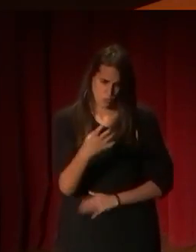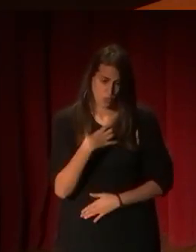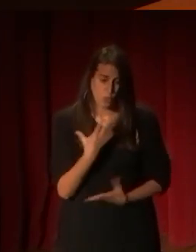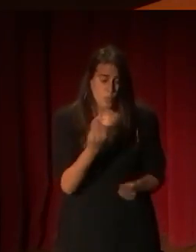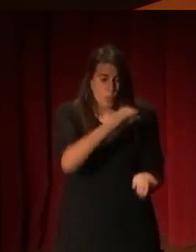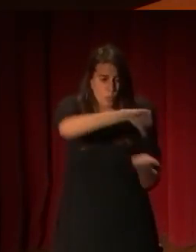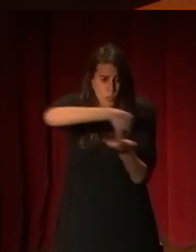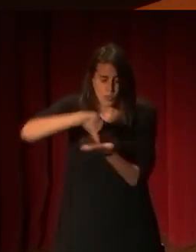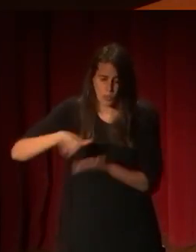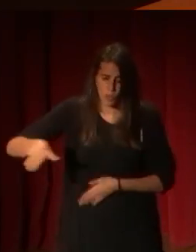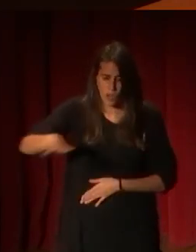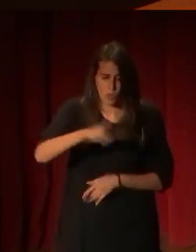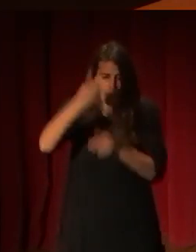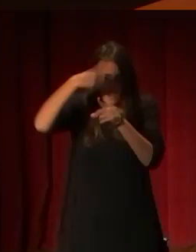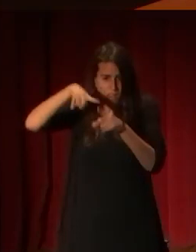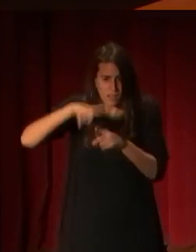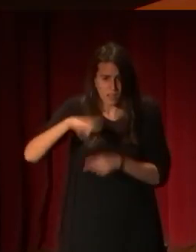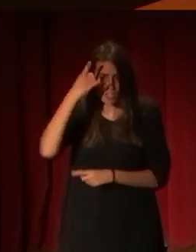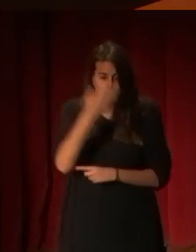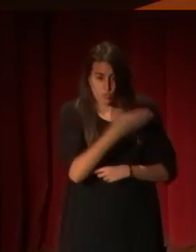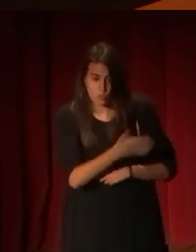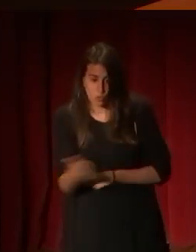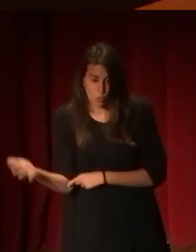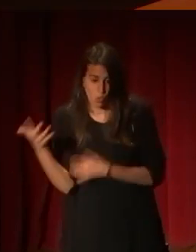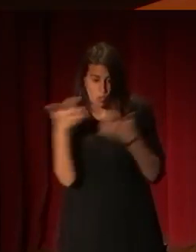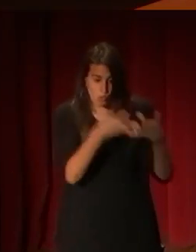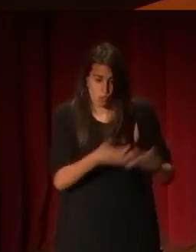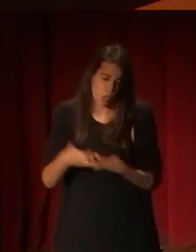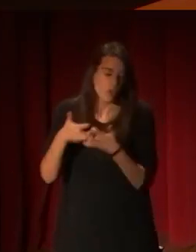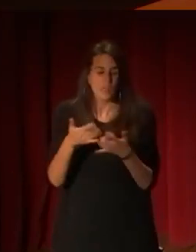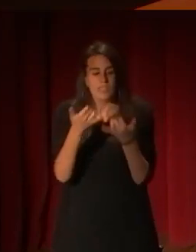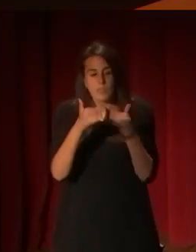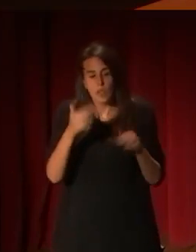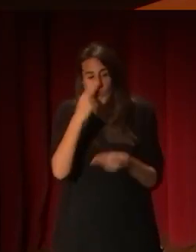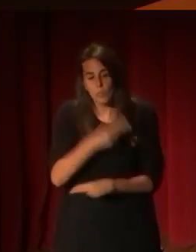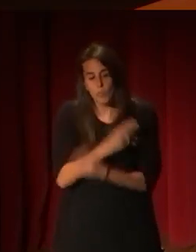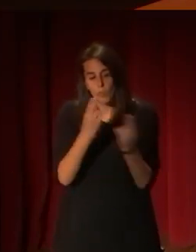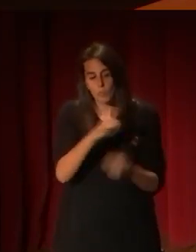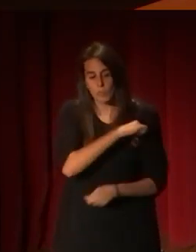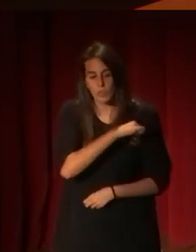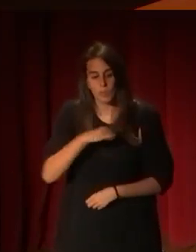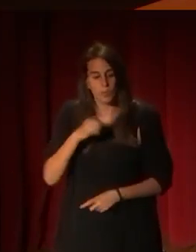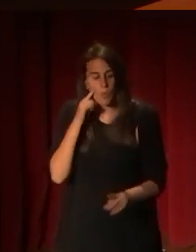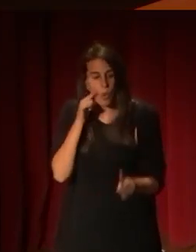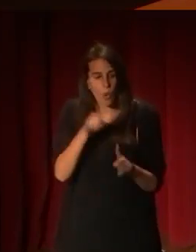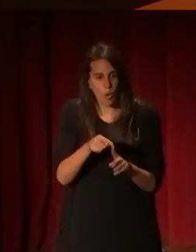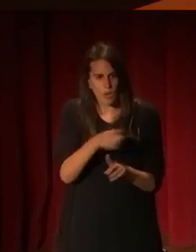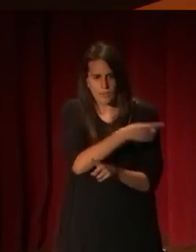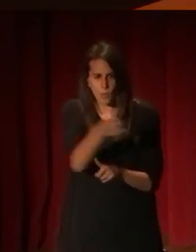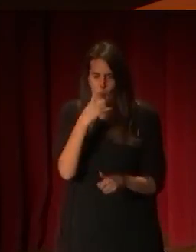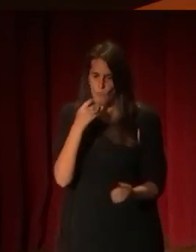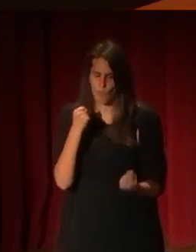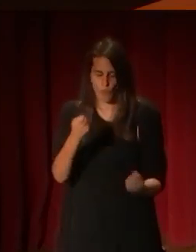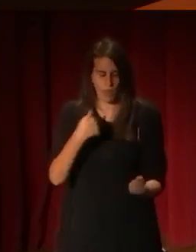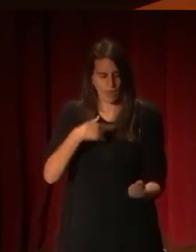y en muchísimos lugares las luchas con toros y otras fieras en espectáculos públicos y privados para hacer exhibición de fuerza